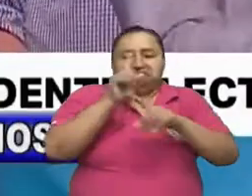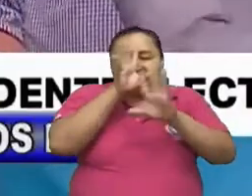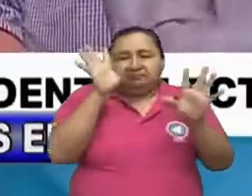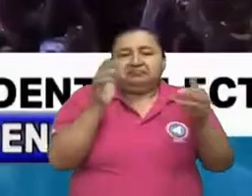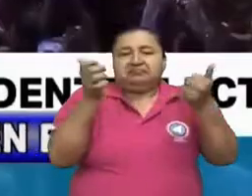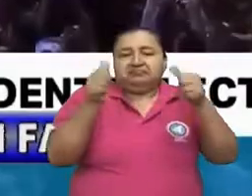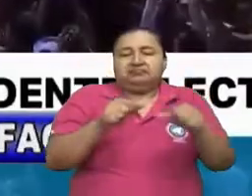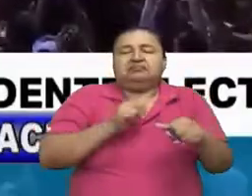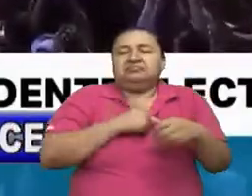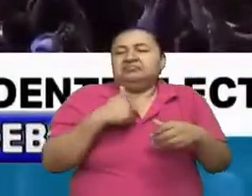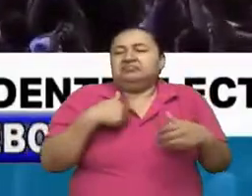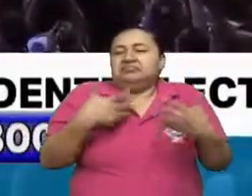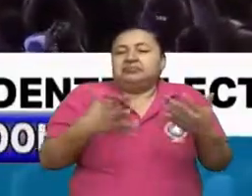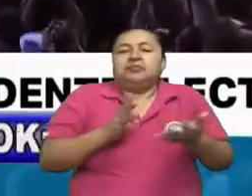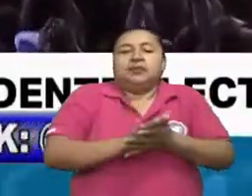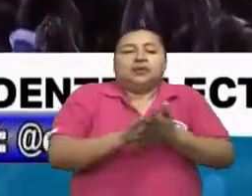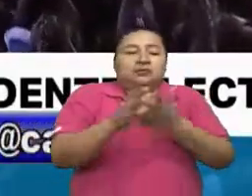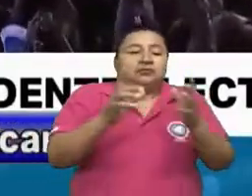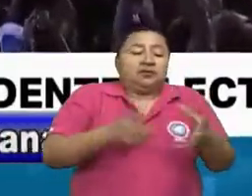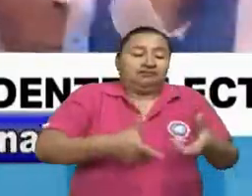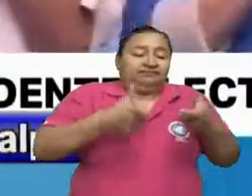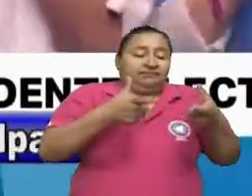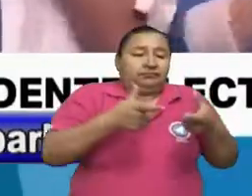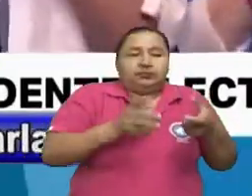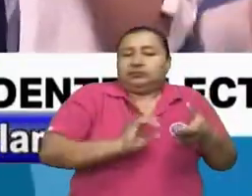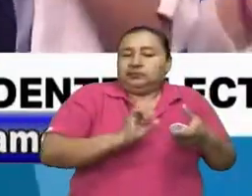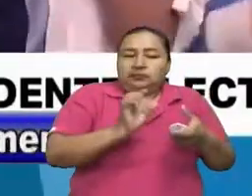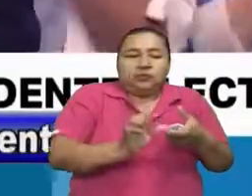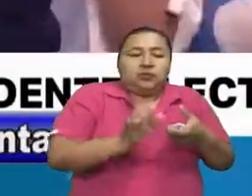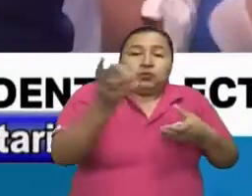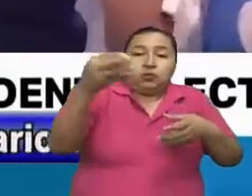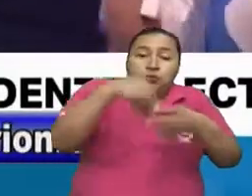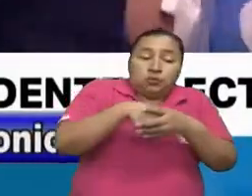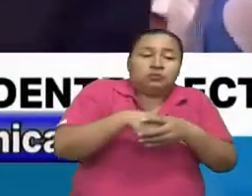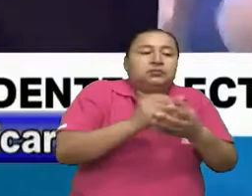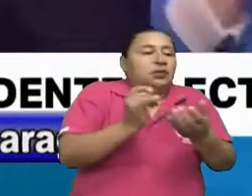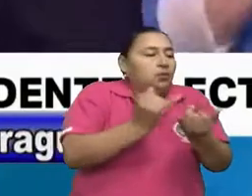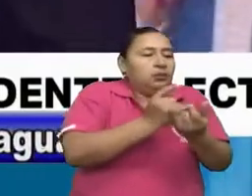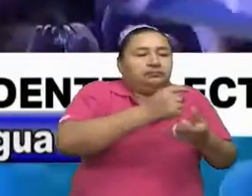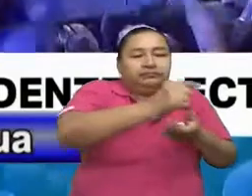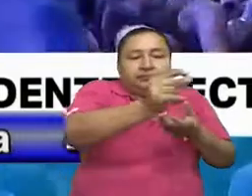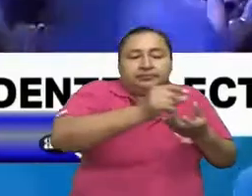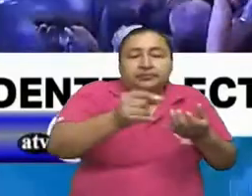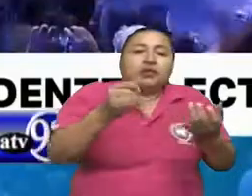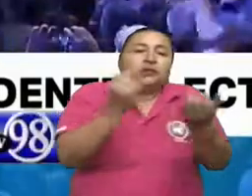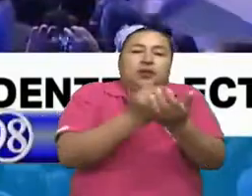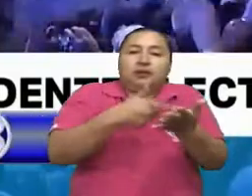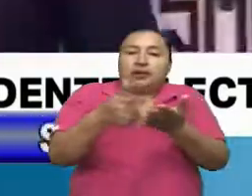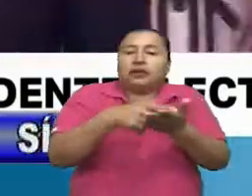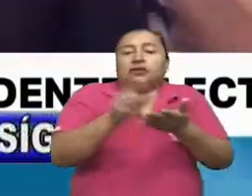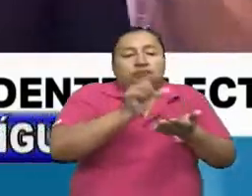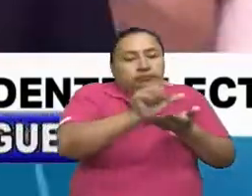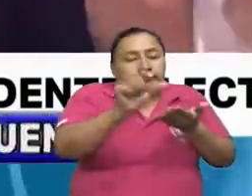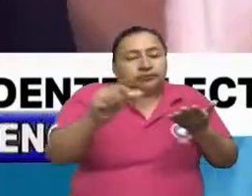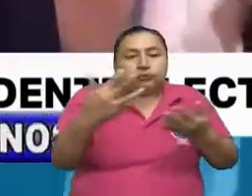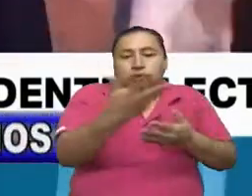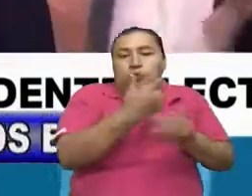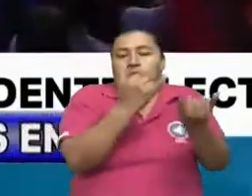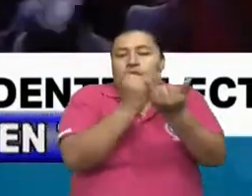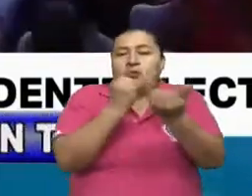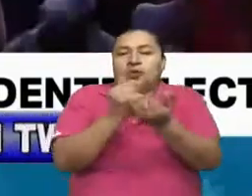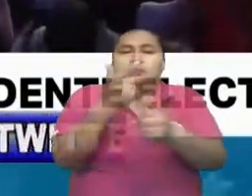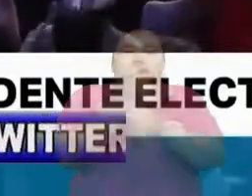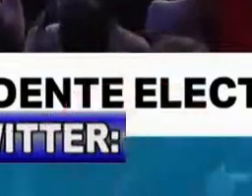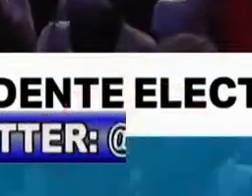basa principalmente en la distribución justa, tanto de los ingresos como de los gastos. Con cámara de Ronald Ruiz, Para el